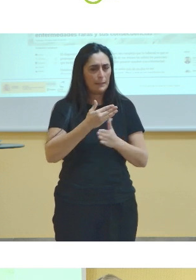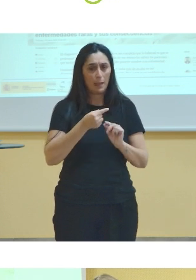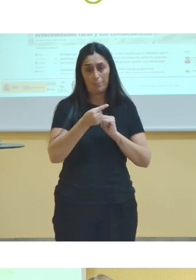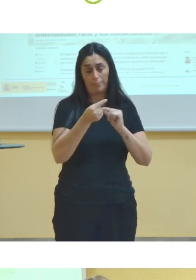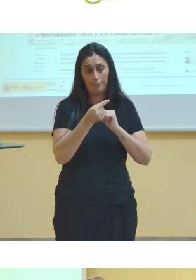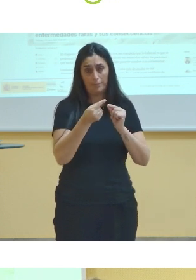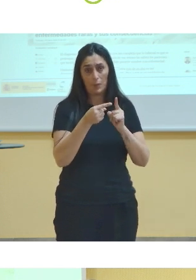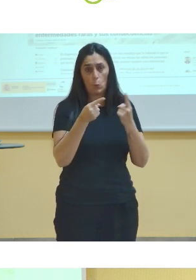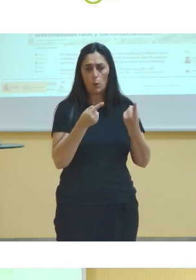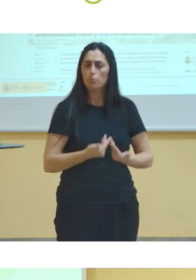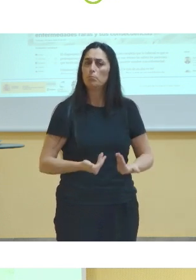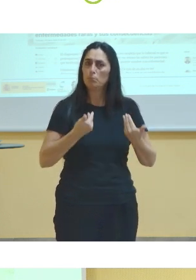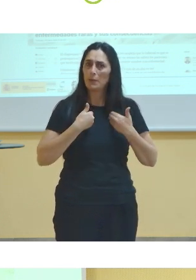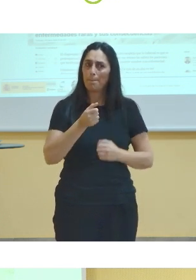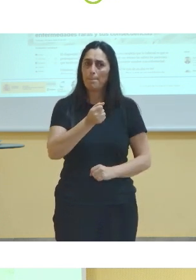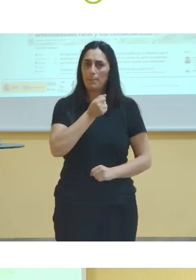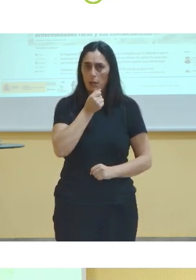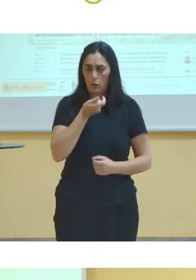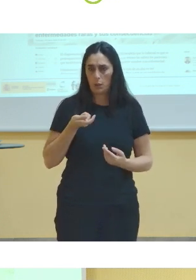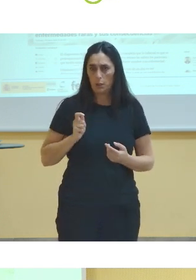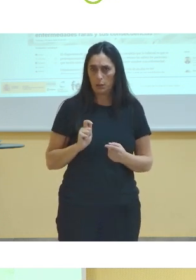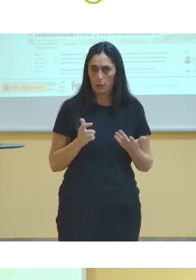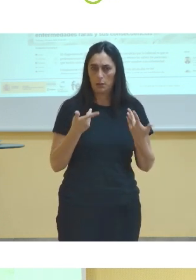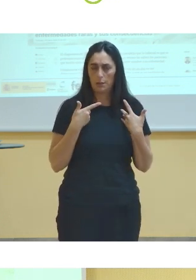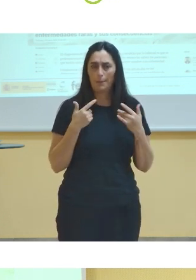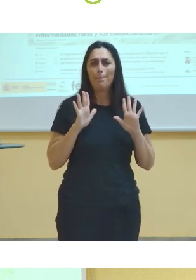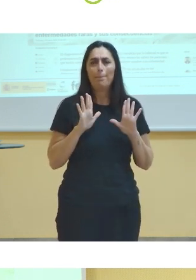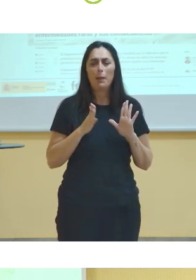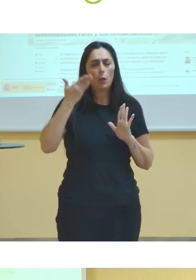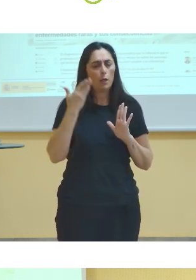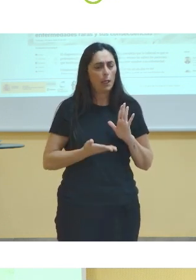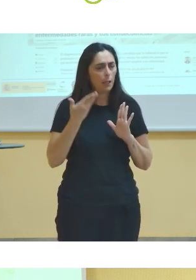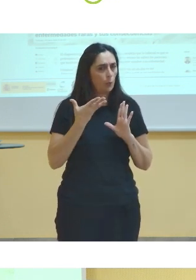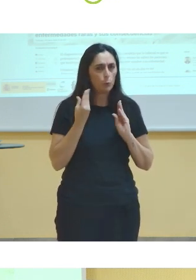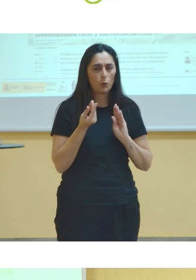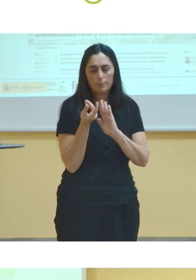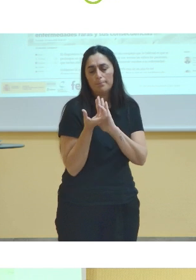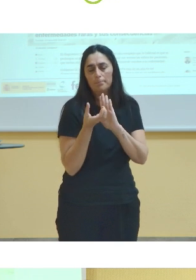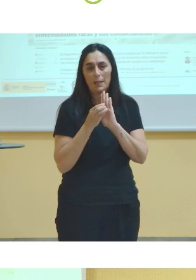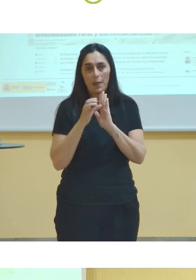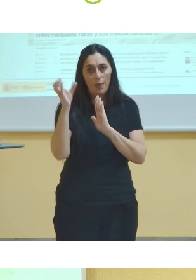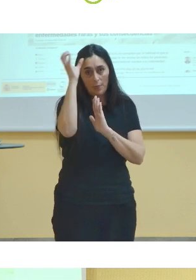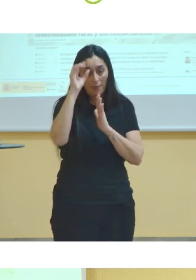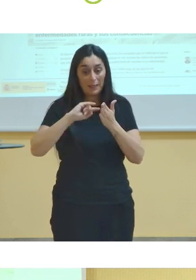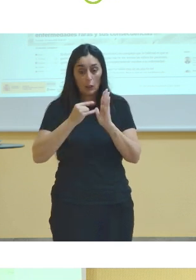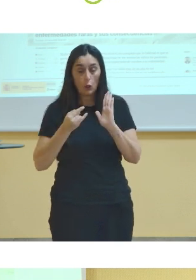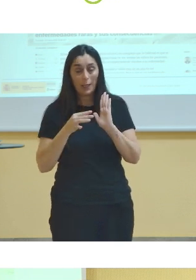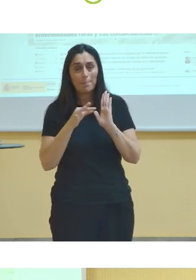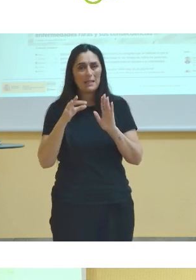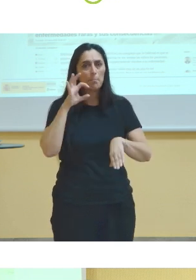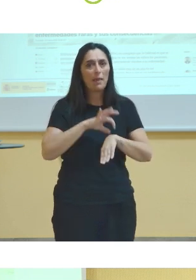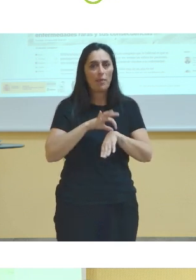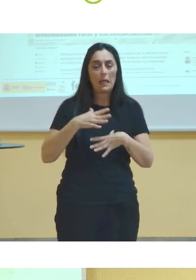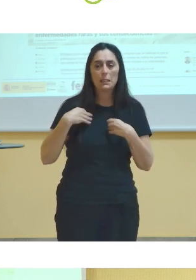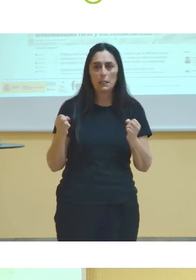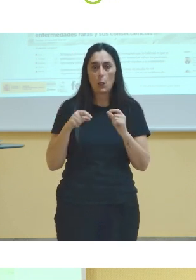por periodistas, pero que tiene un apartado muy importante tanto de ciencia y tecnología como de medicina y salud, y